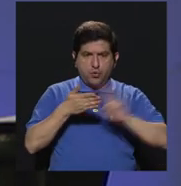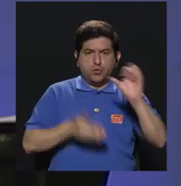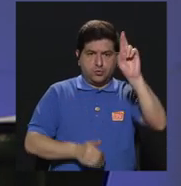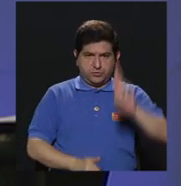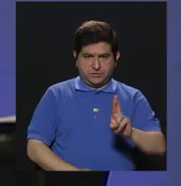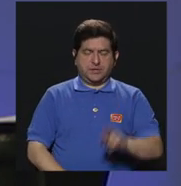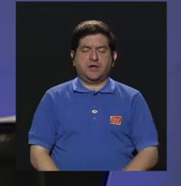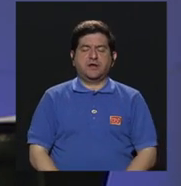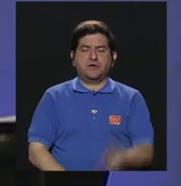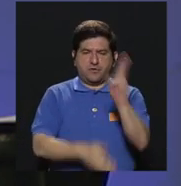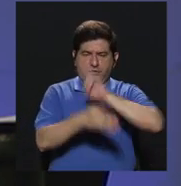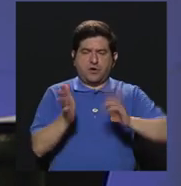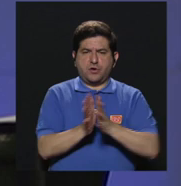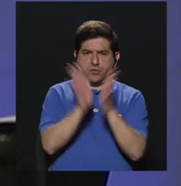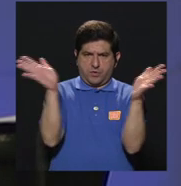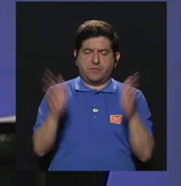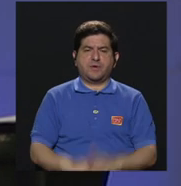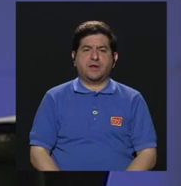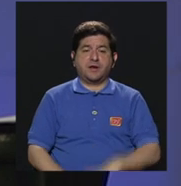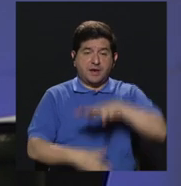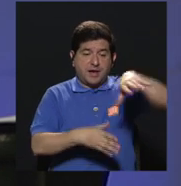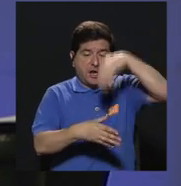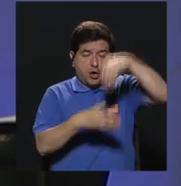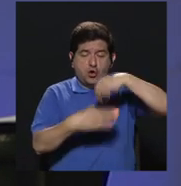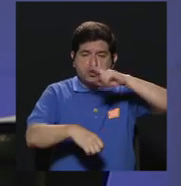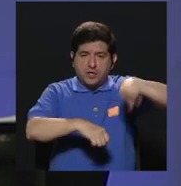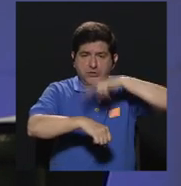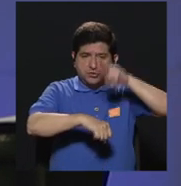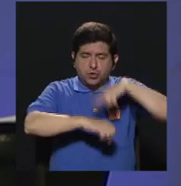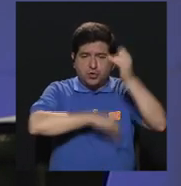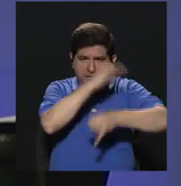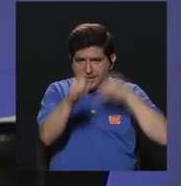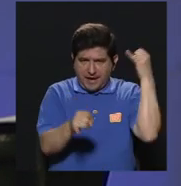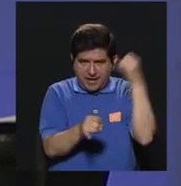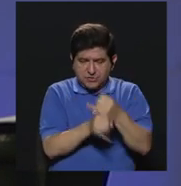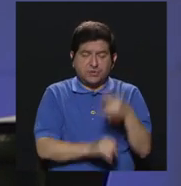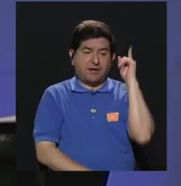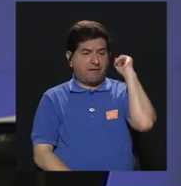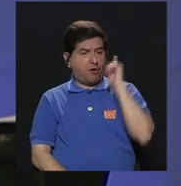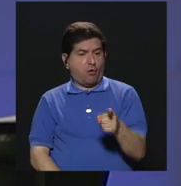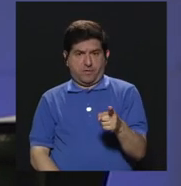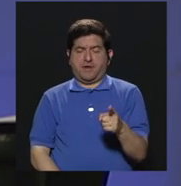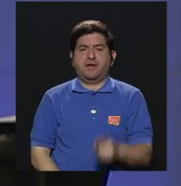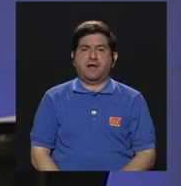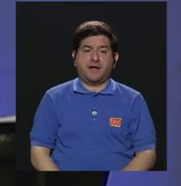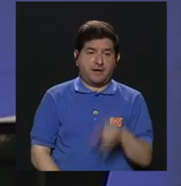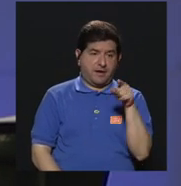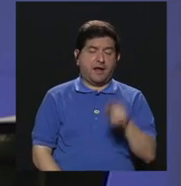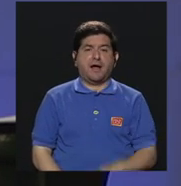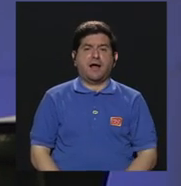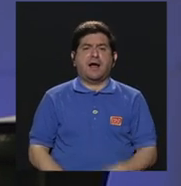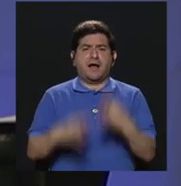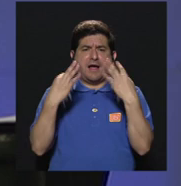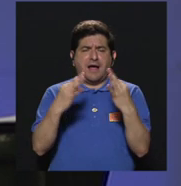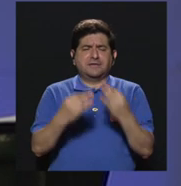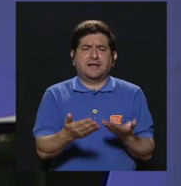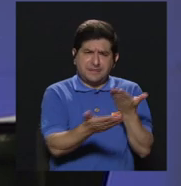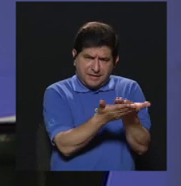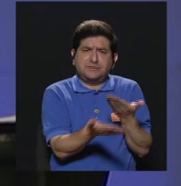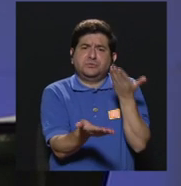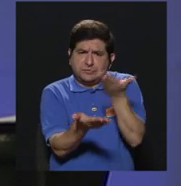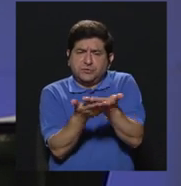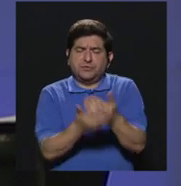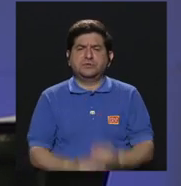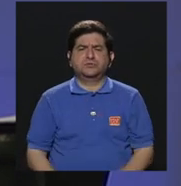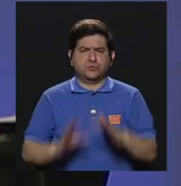las universidades públicas afrontan un contexto nacional e internacional que las obliga a ser cada vez más propositivas. Deben